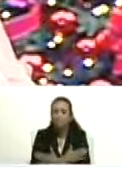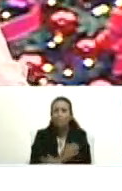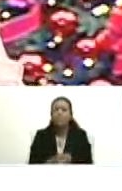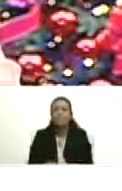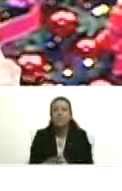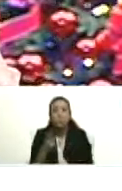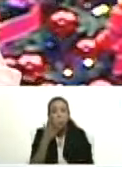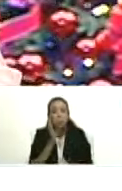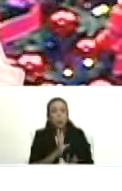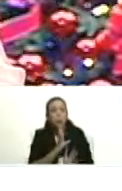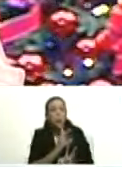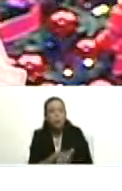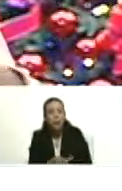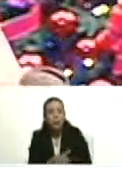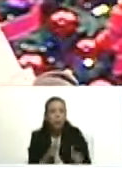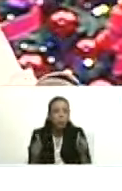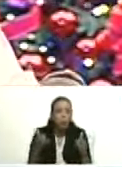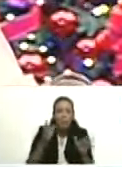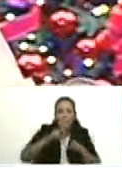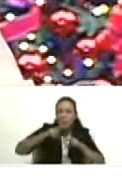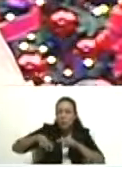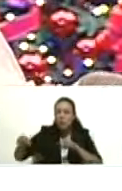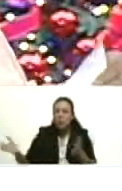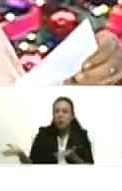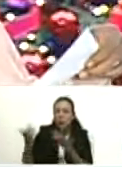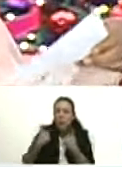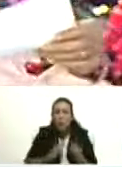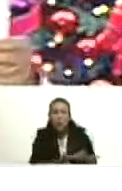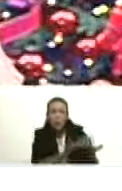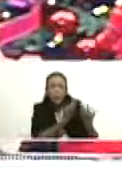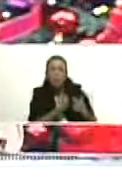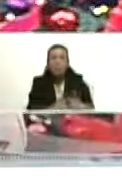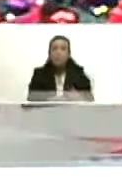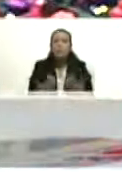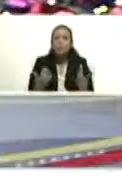Estaba contando aquí, Villarroel, si me ayuda,